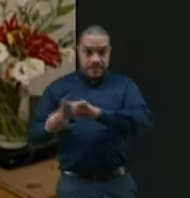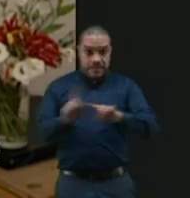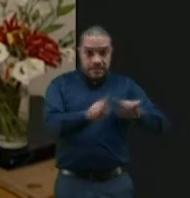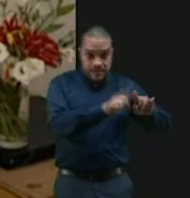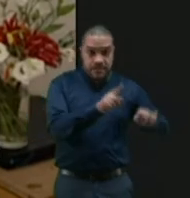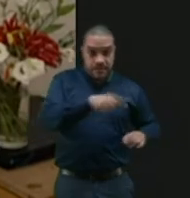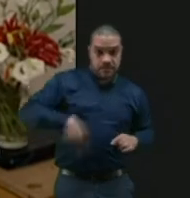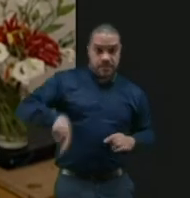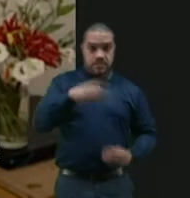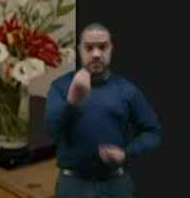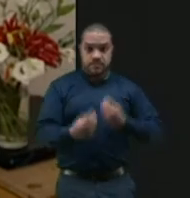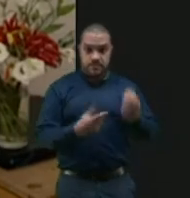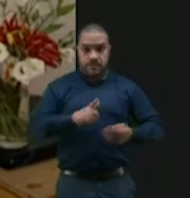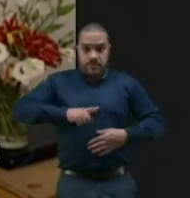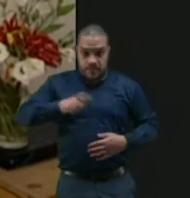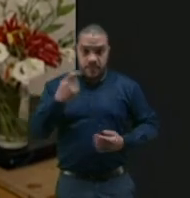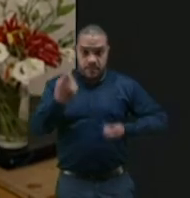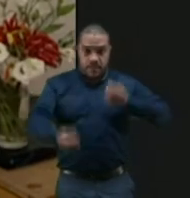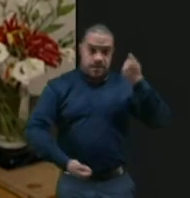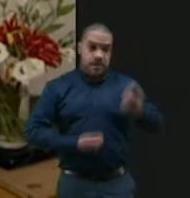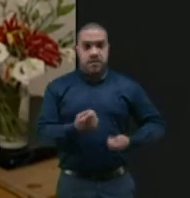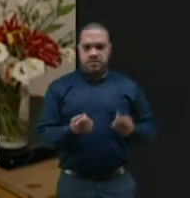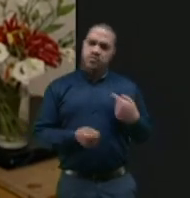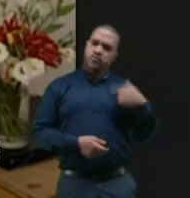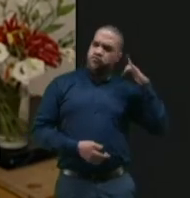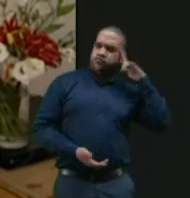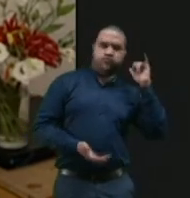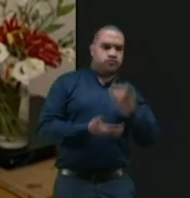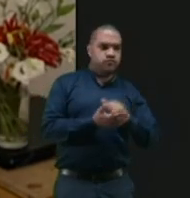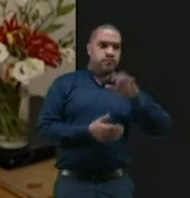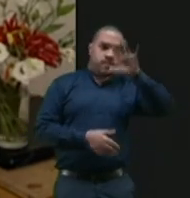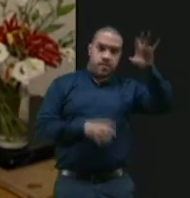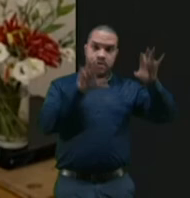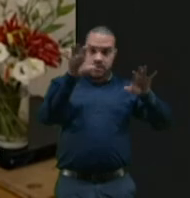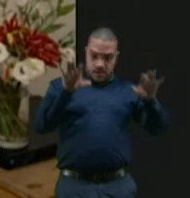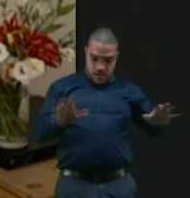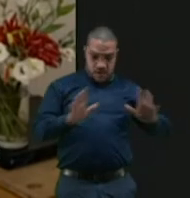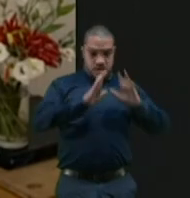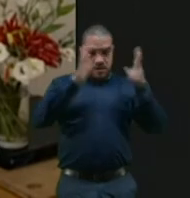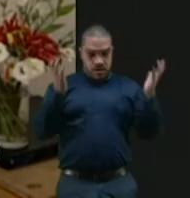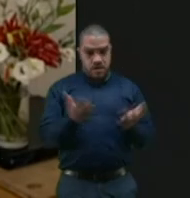lideran el negocio. Pero yo creo que casi todos los países en el mundo pueden hacer